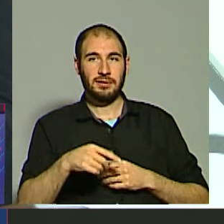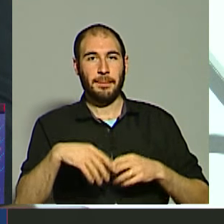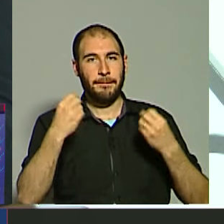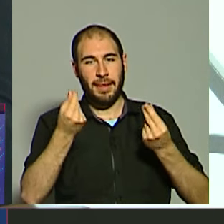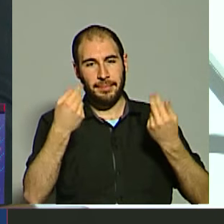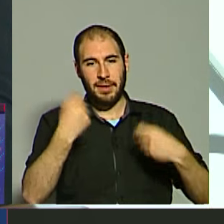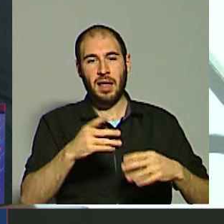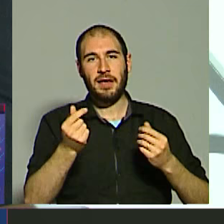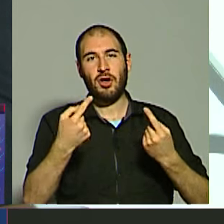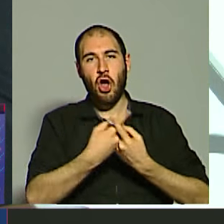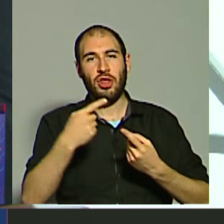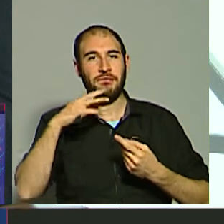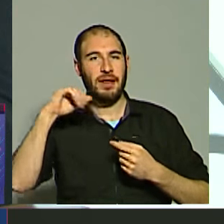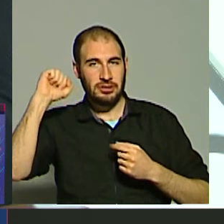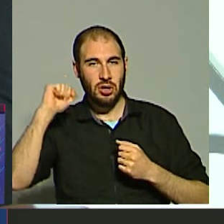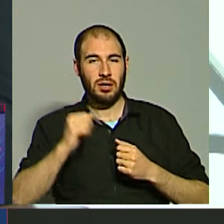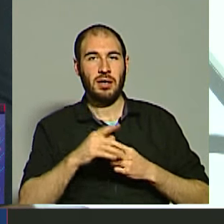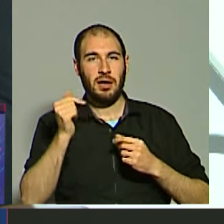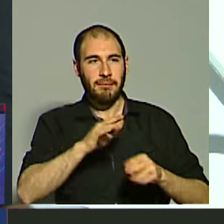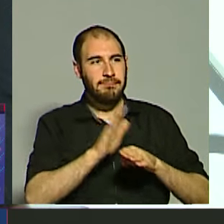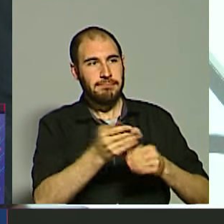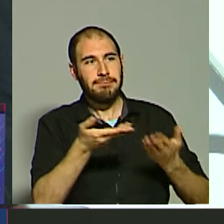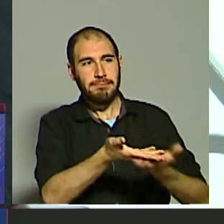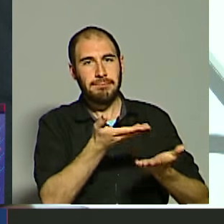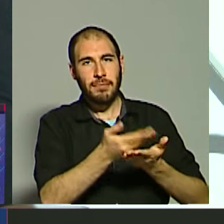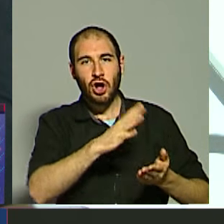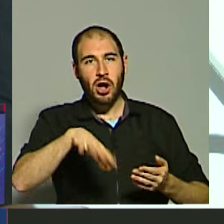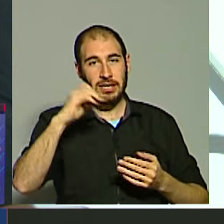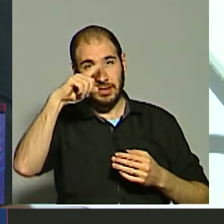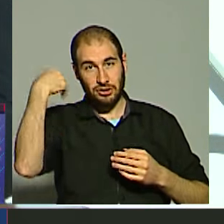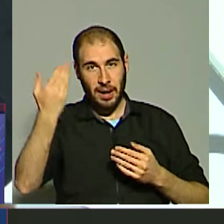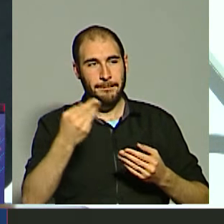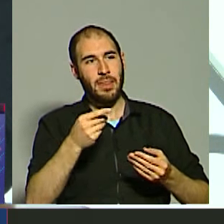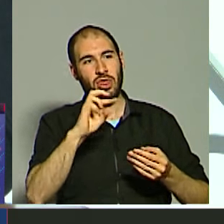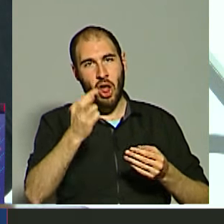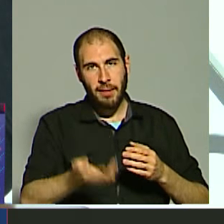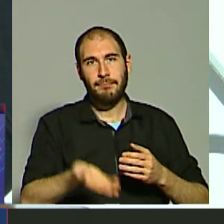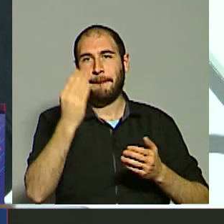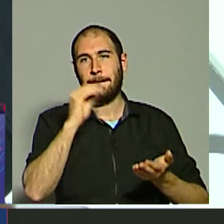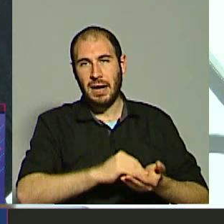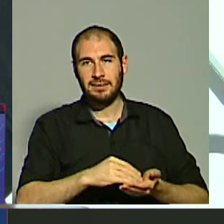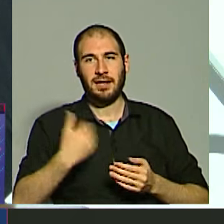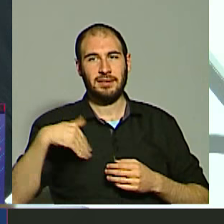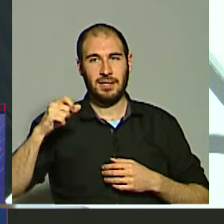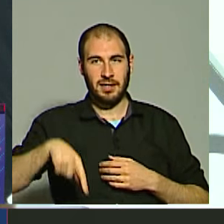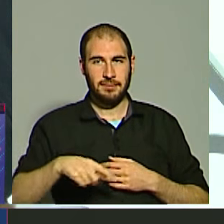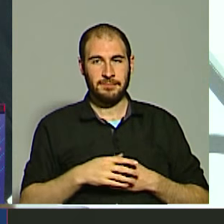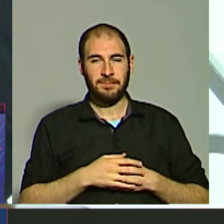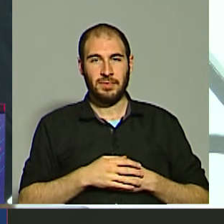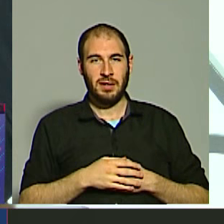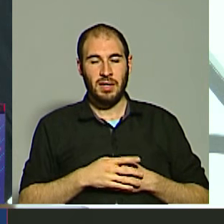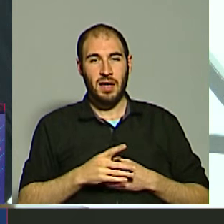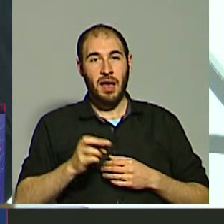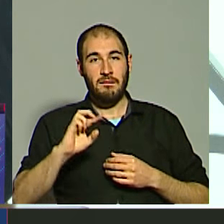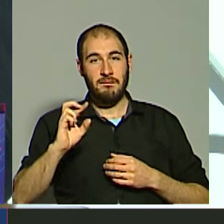perdiendo contra la inflación. Y esta presión hace que, además del contexto internacional, el dólar siga subiendo en la Argentina. Insisto, al valor